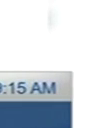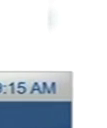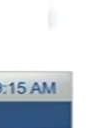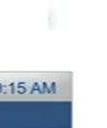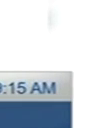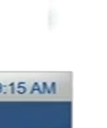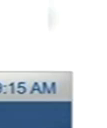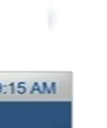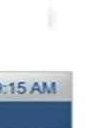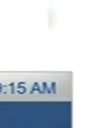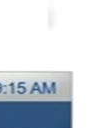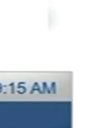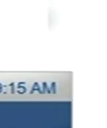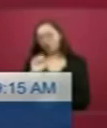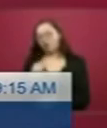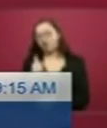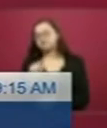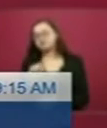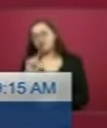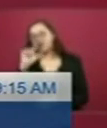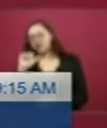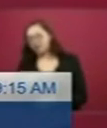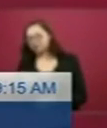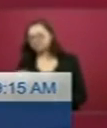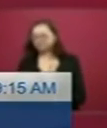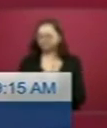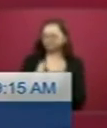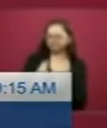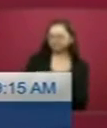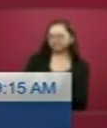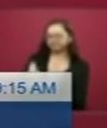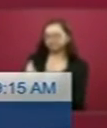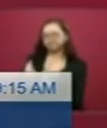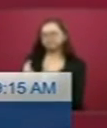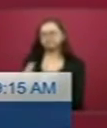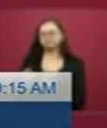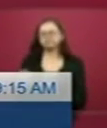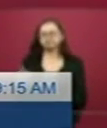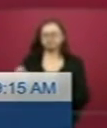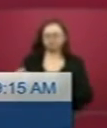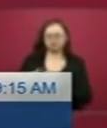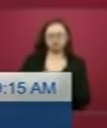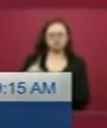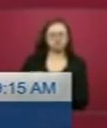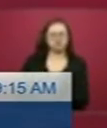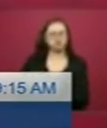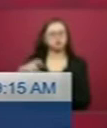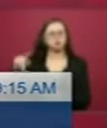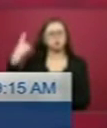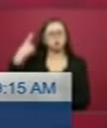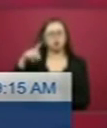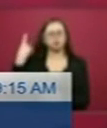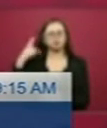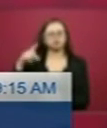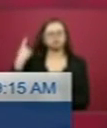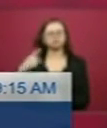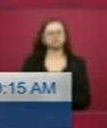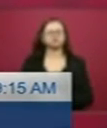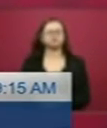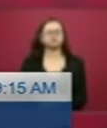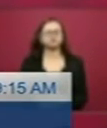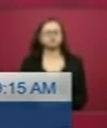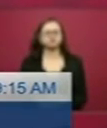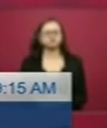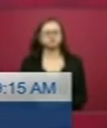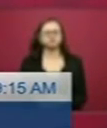limpios por fuera, pero llenos de mugre por dentro. El asunto es que si ahora la Biblia va a estar por encima de la